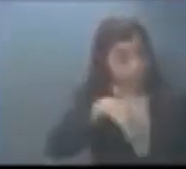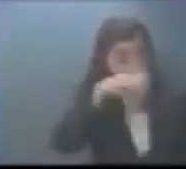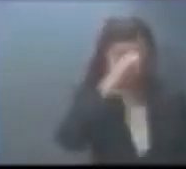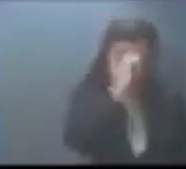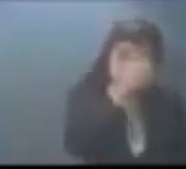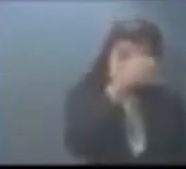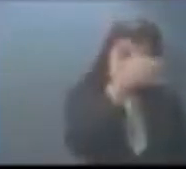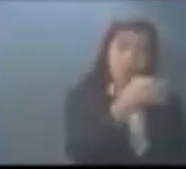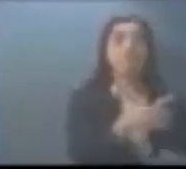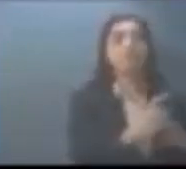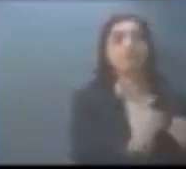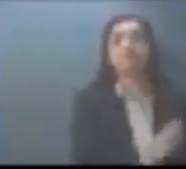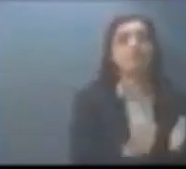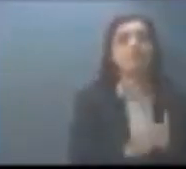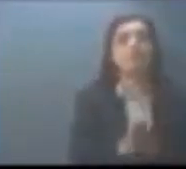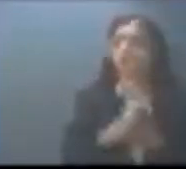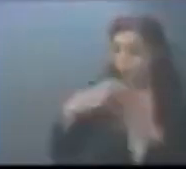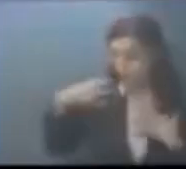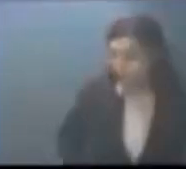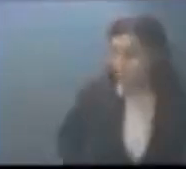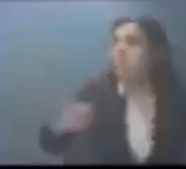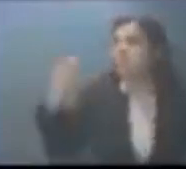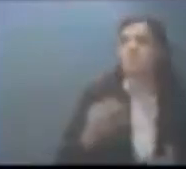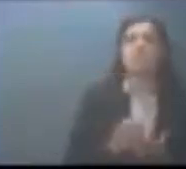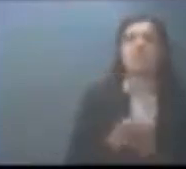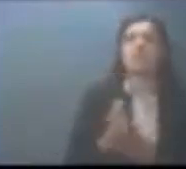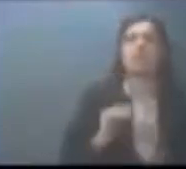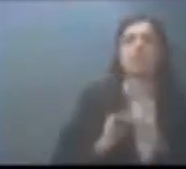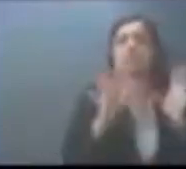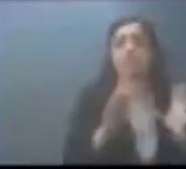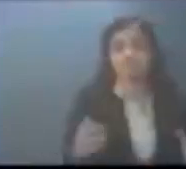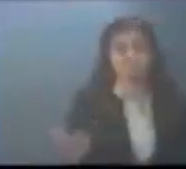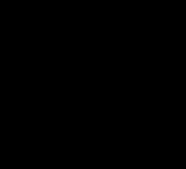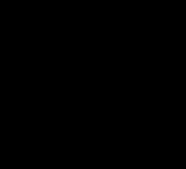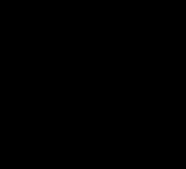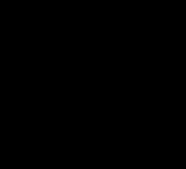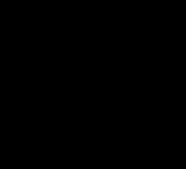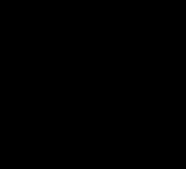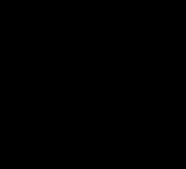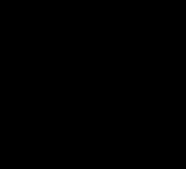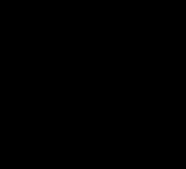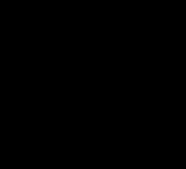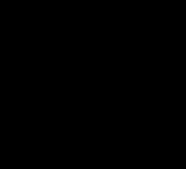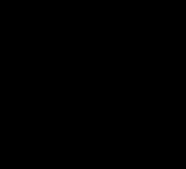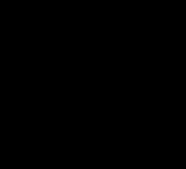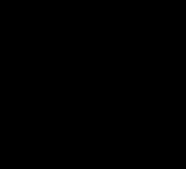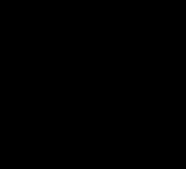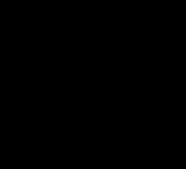tenemos pidiendo transparencia en esta Asamblea Legislativa. Gracias.